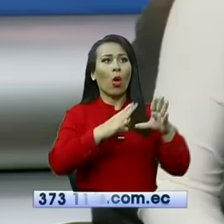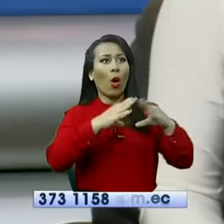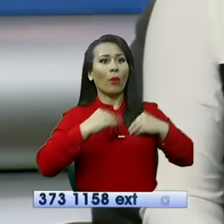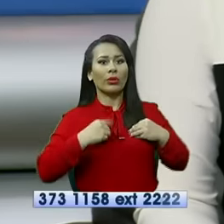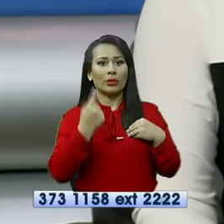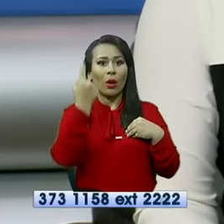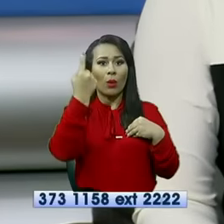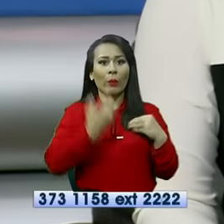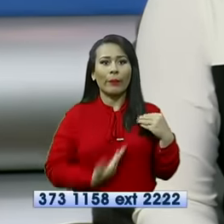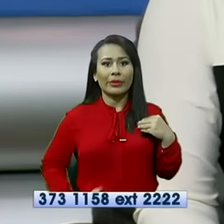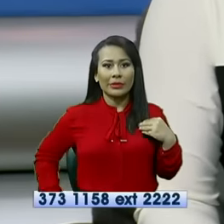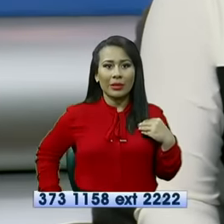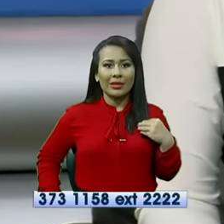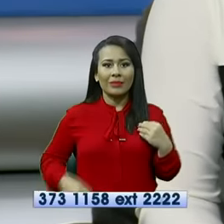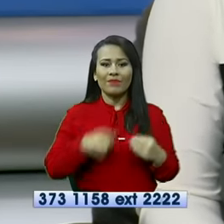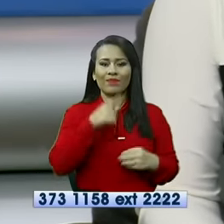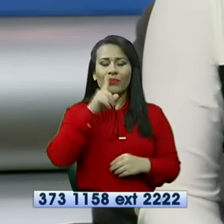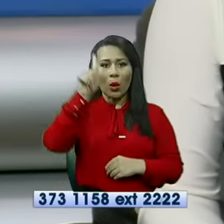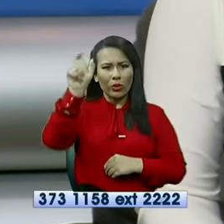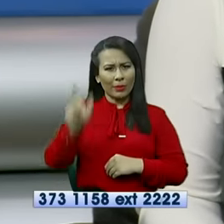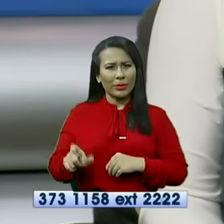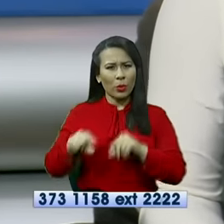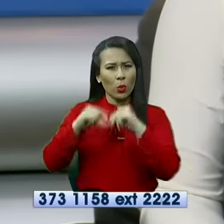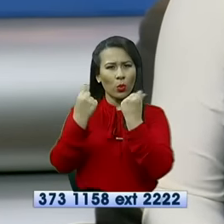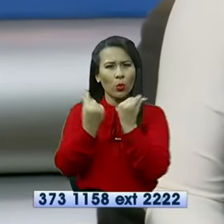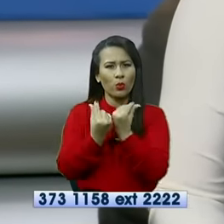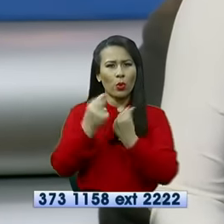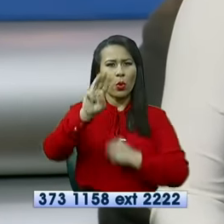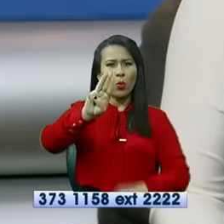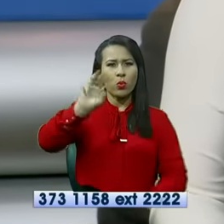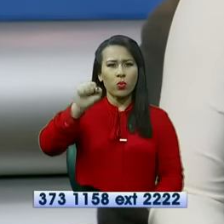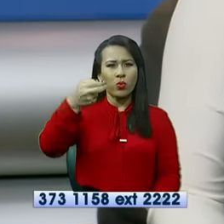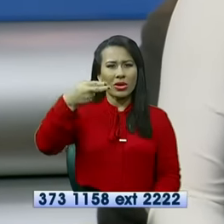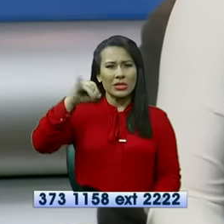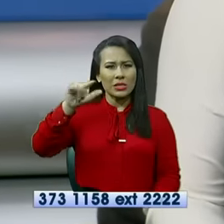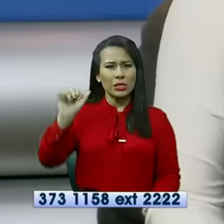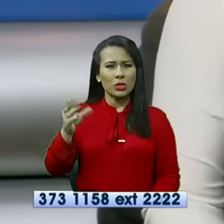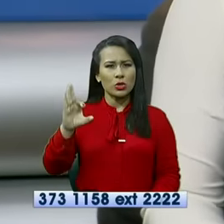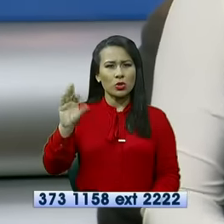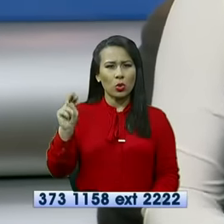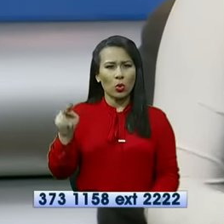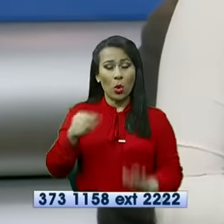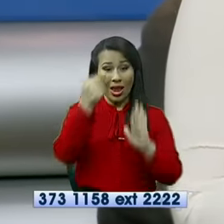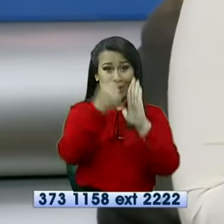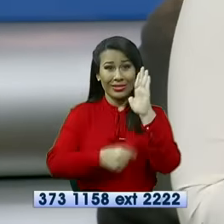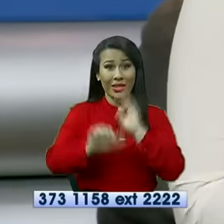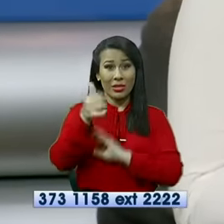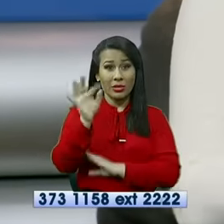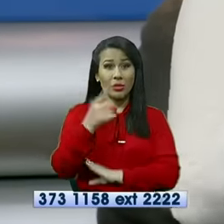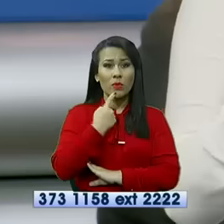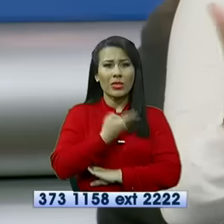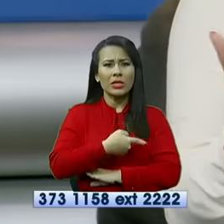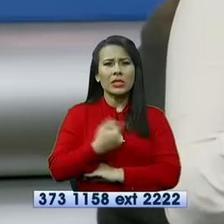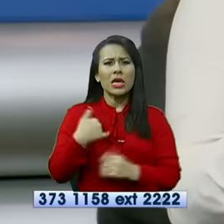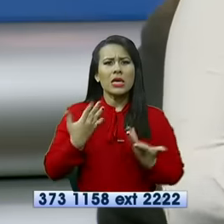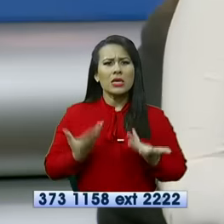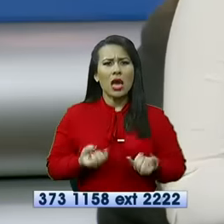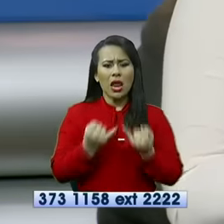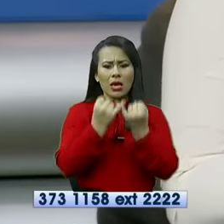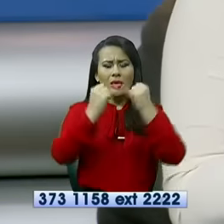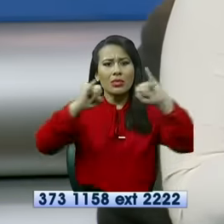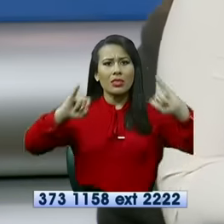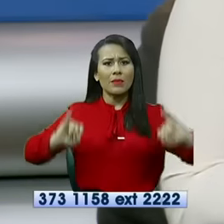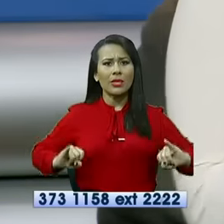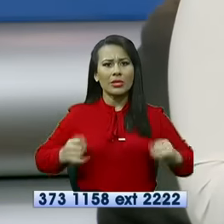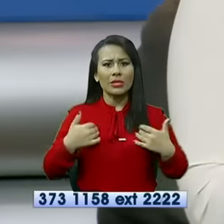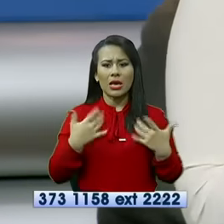doctor el presidenciable Washington pesantes propone para precisamente poder dar una verdadera independencia de poderes